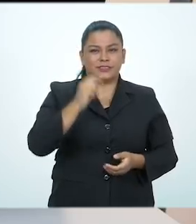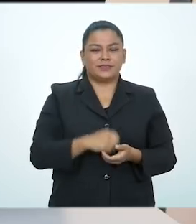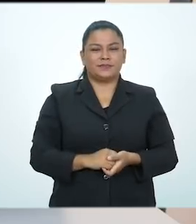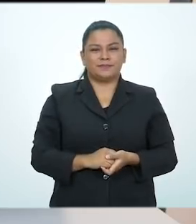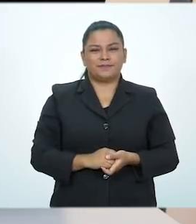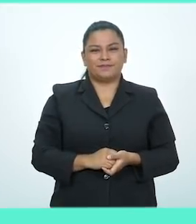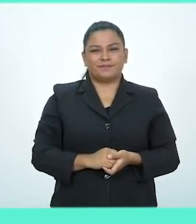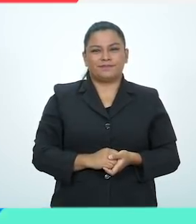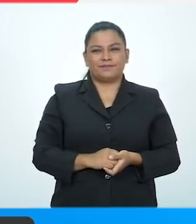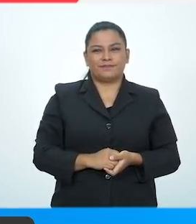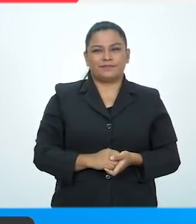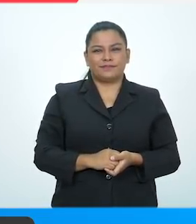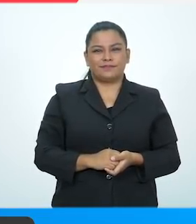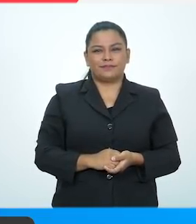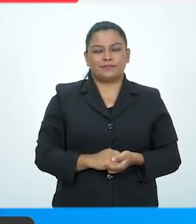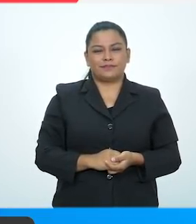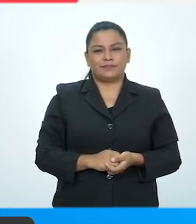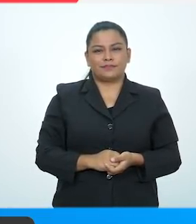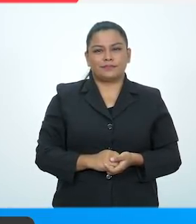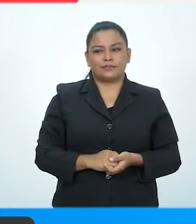docentes.